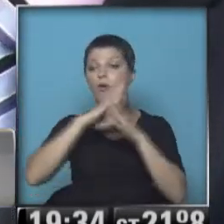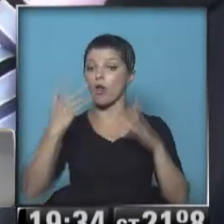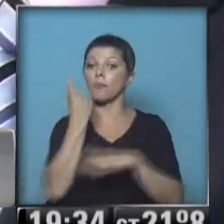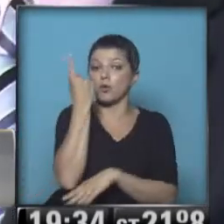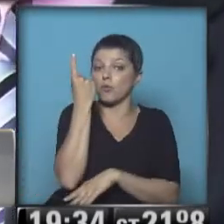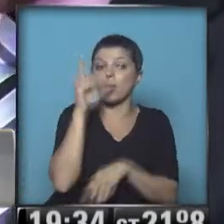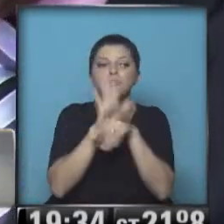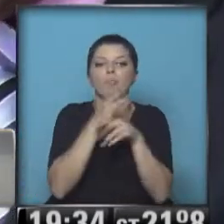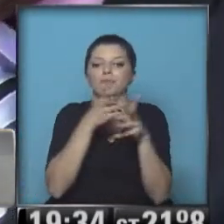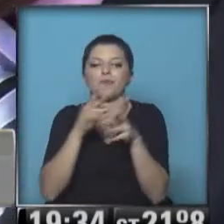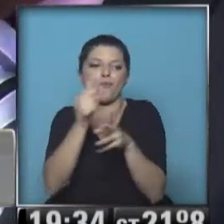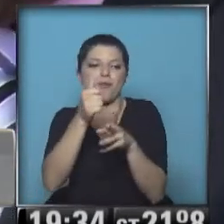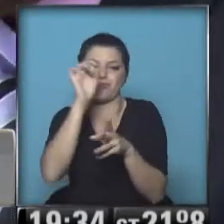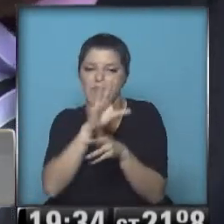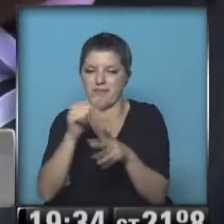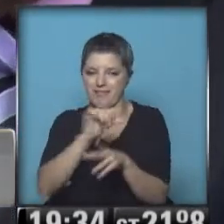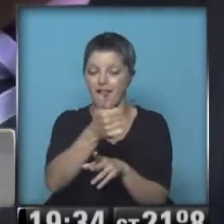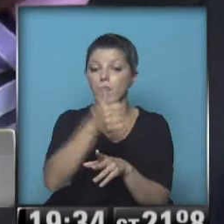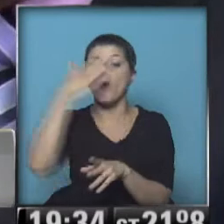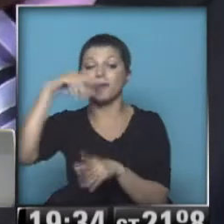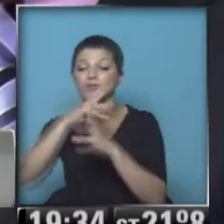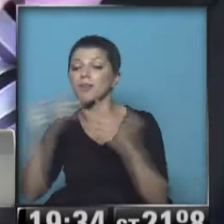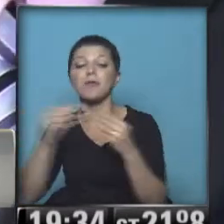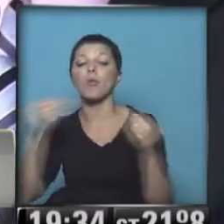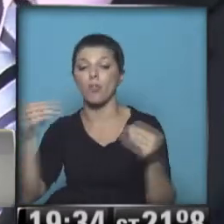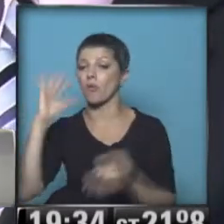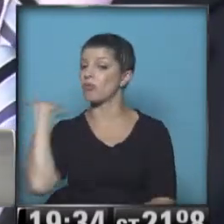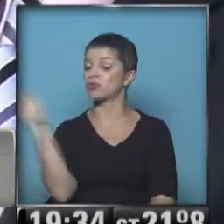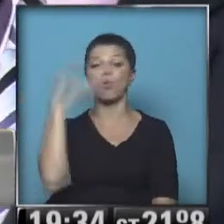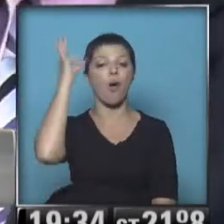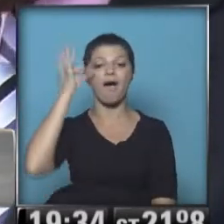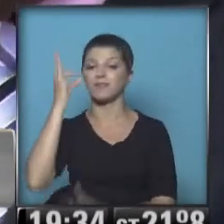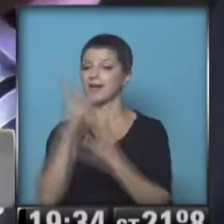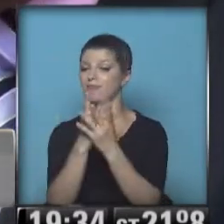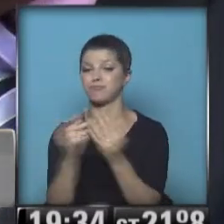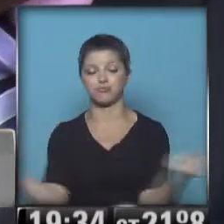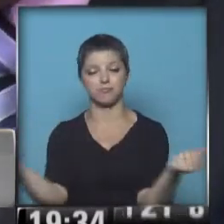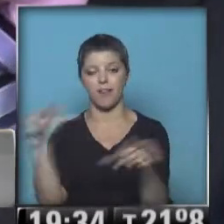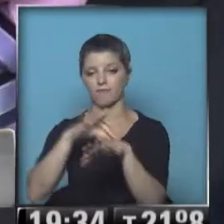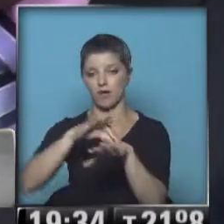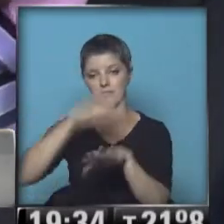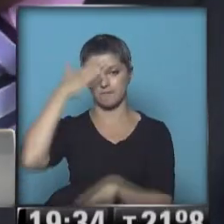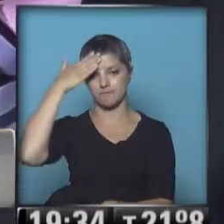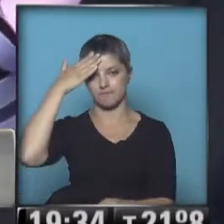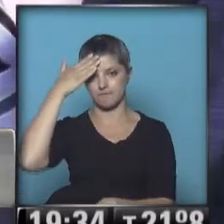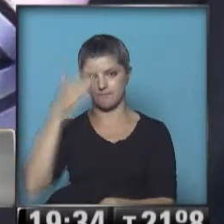batalla. La guerra solo terminará cuando África Occidental también sea declarada libre de ébola.